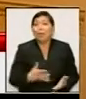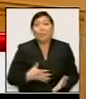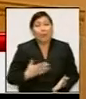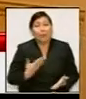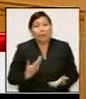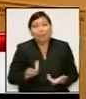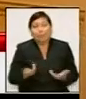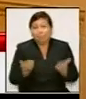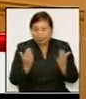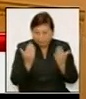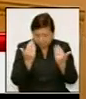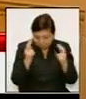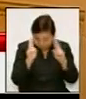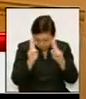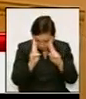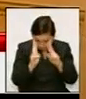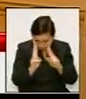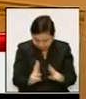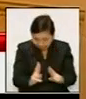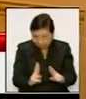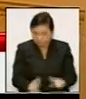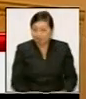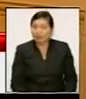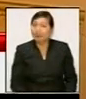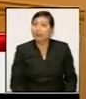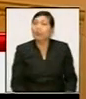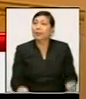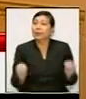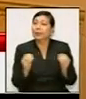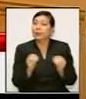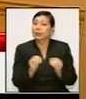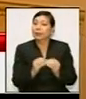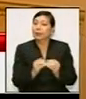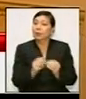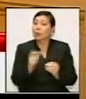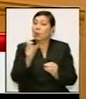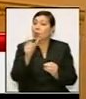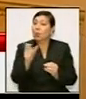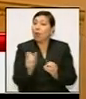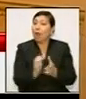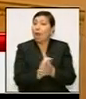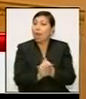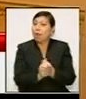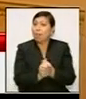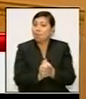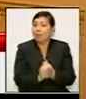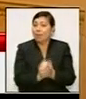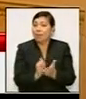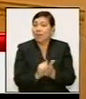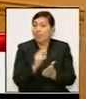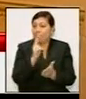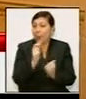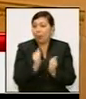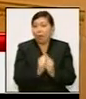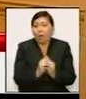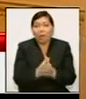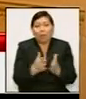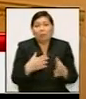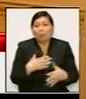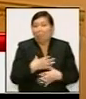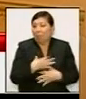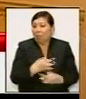sino inclinarnos ante los restos de una persona amiga que ha servido al Perú con gran